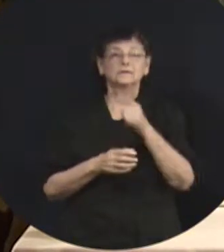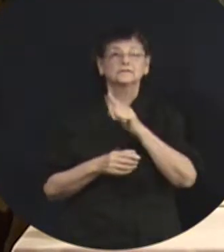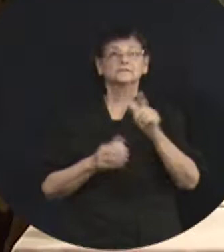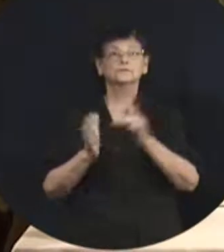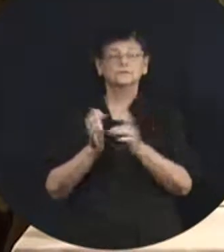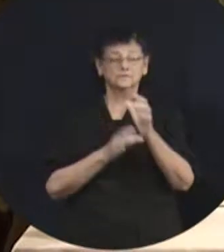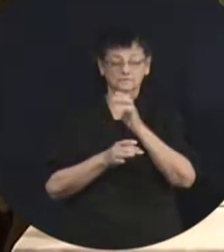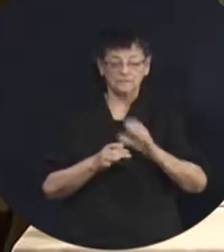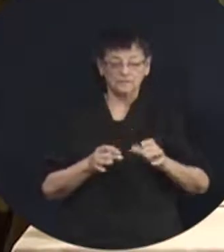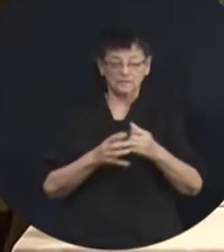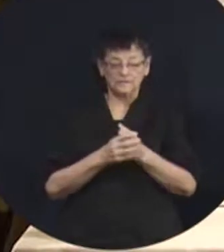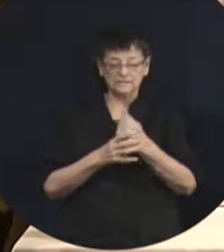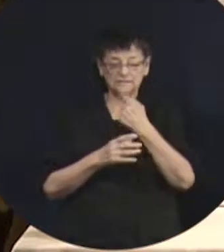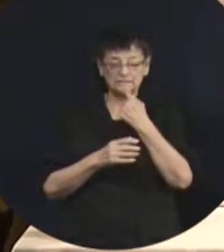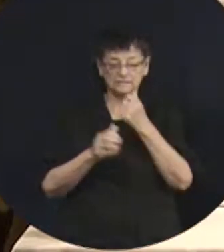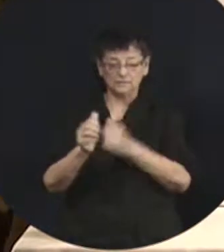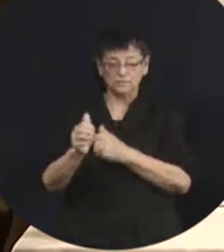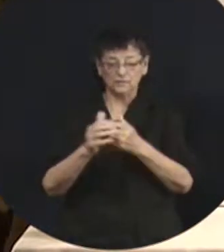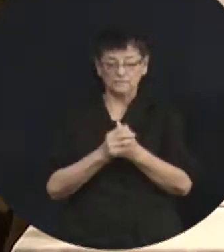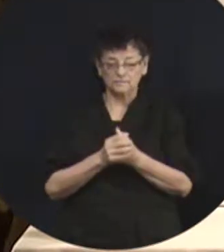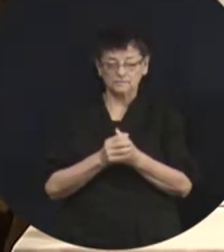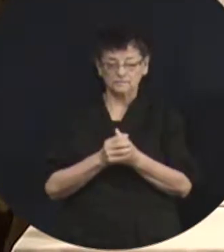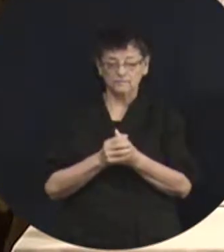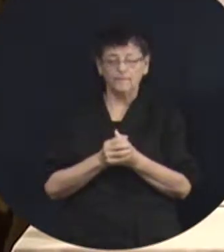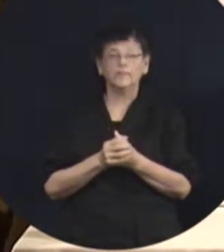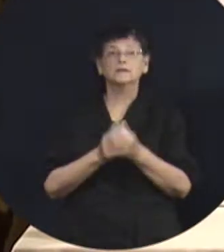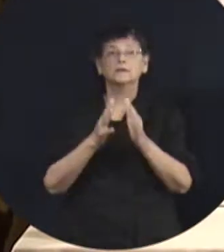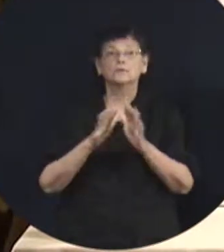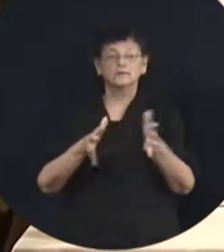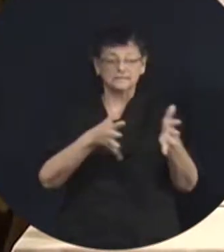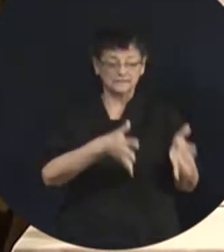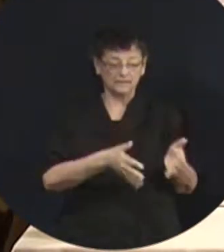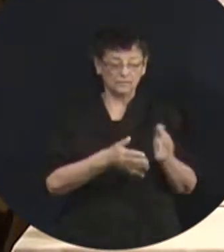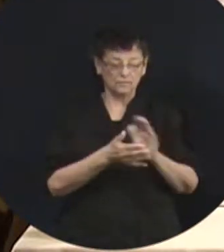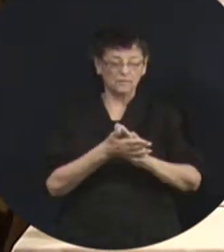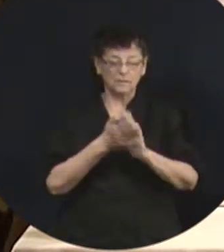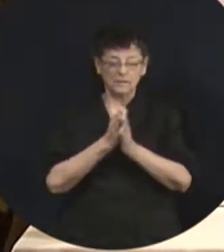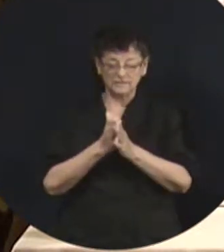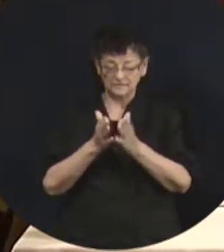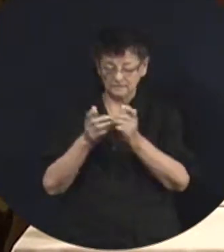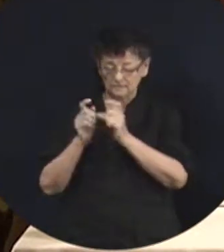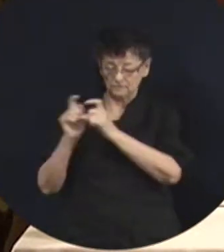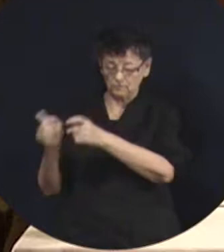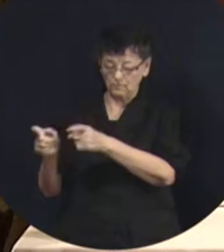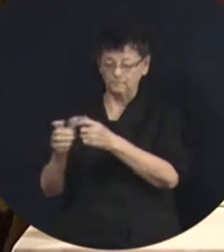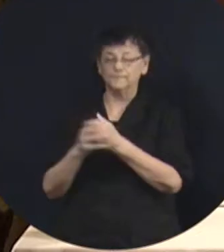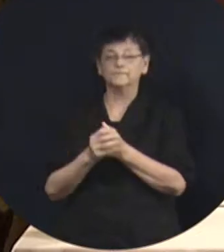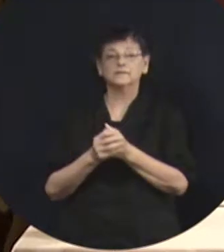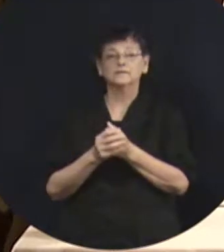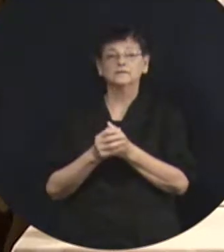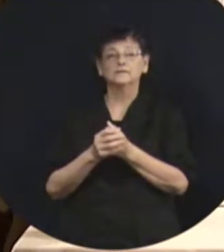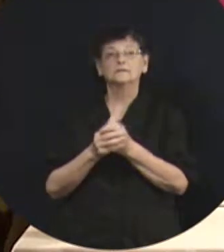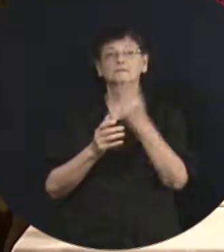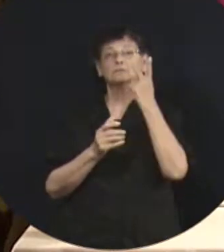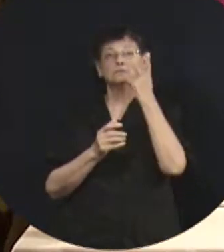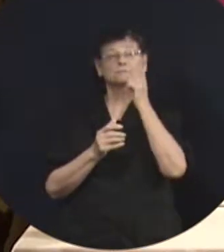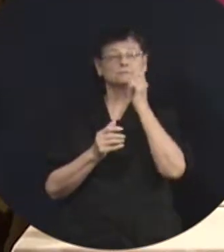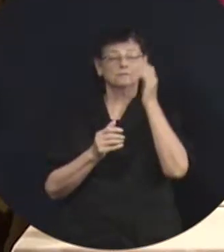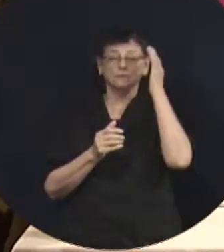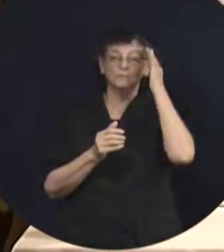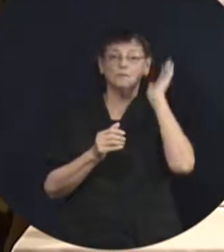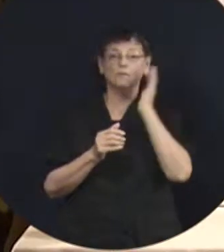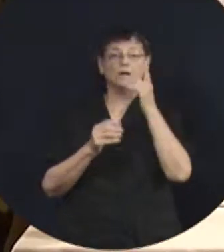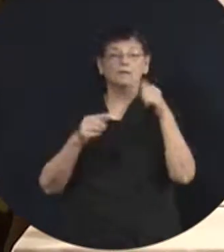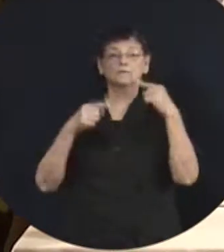Señor Jesucristo, que dijiste a tus apóstoles, la paz os dejo, mi paz os doy. No tengas en